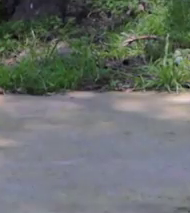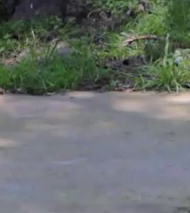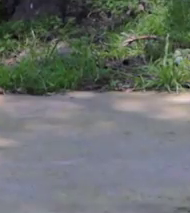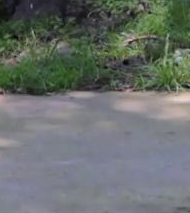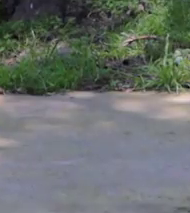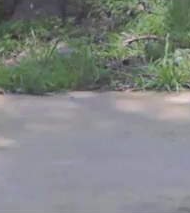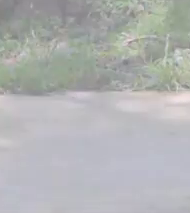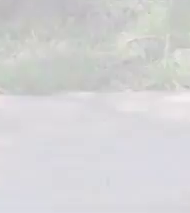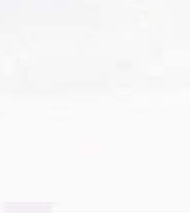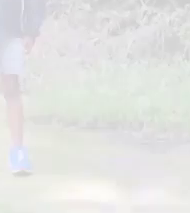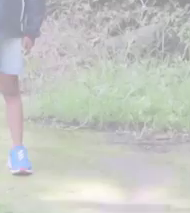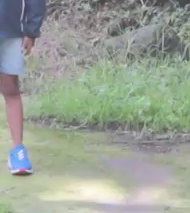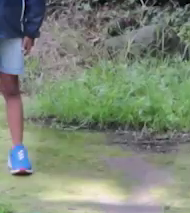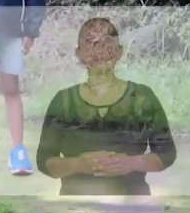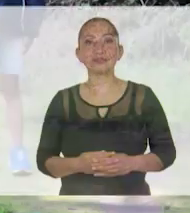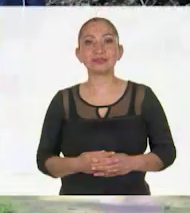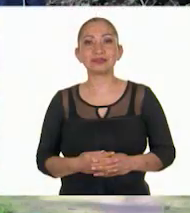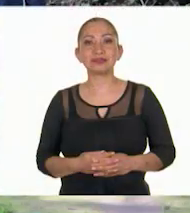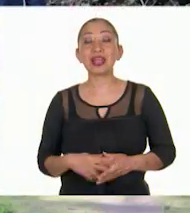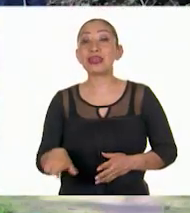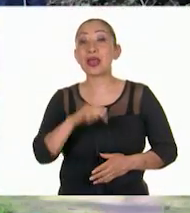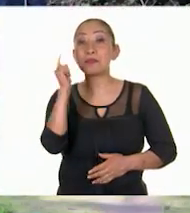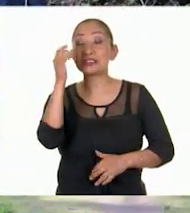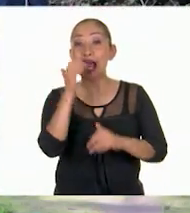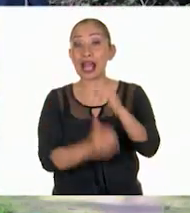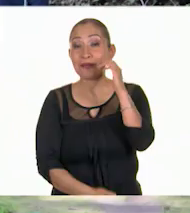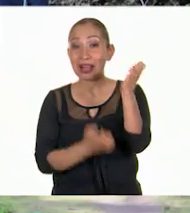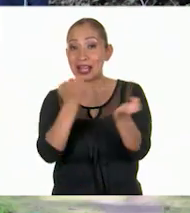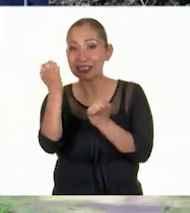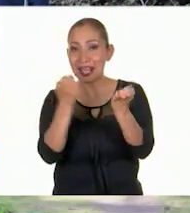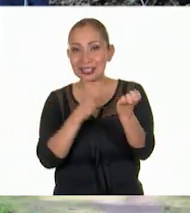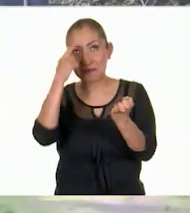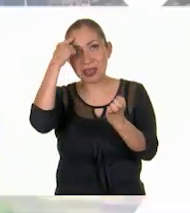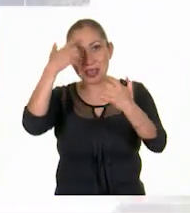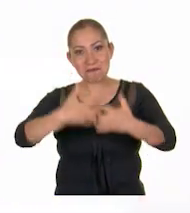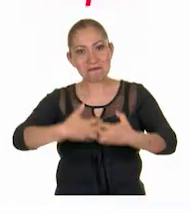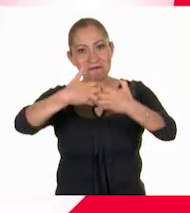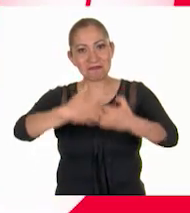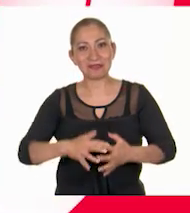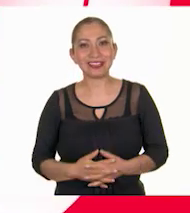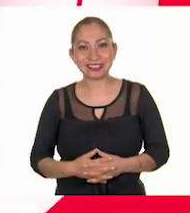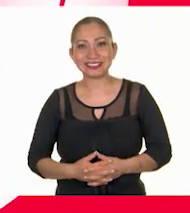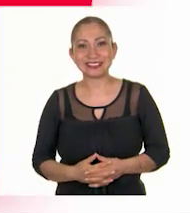respiramos profundo, bien. Y después de cada pausa, activa tu mente.